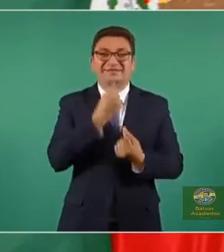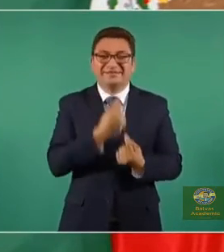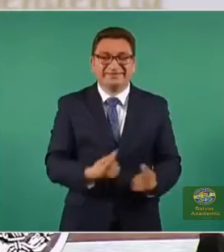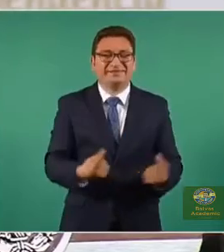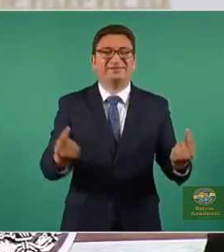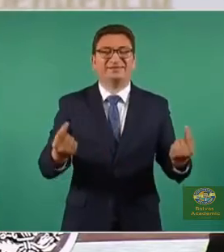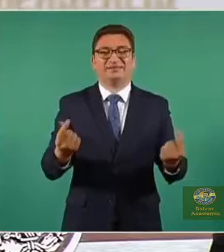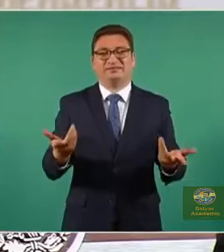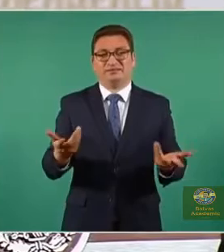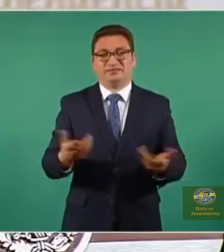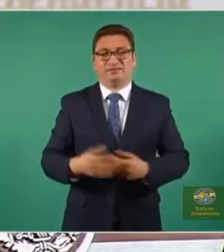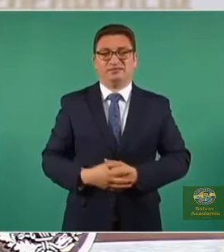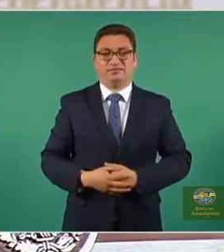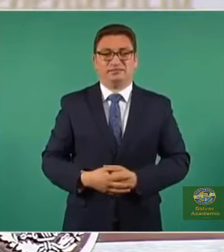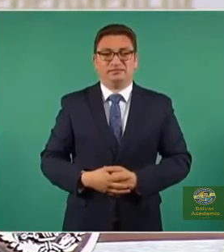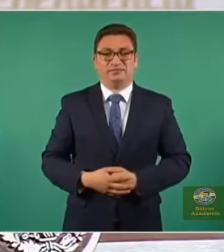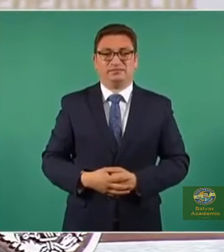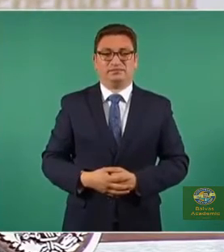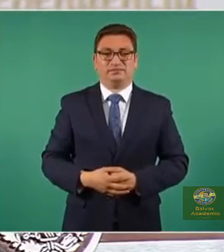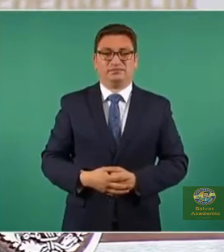niños,